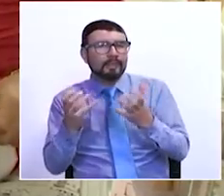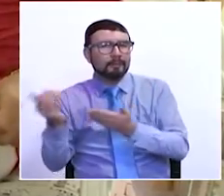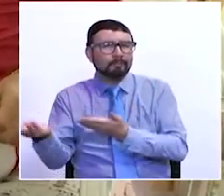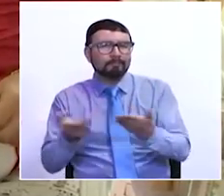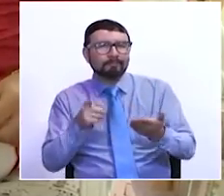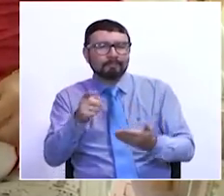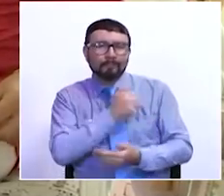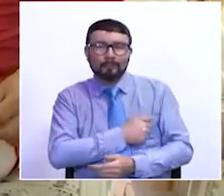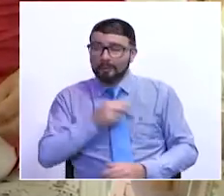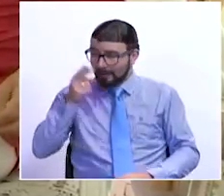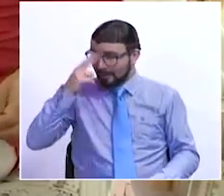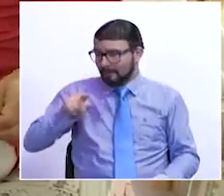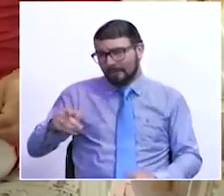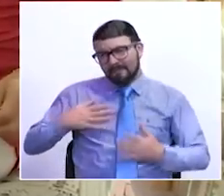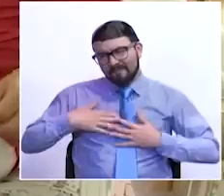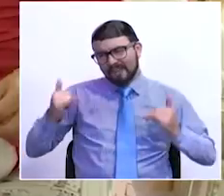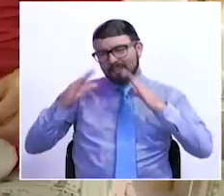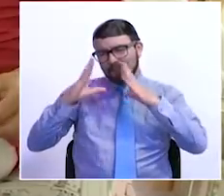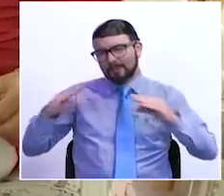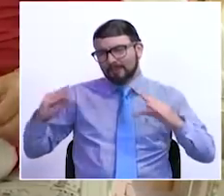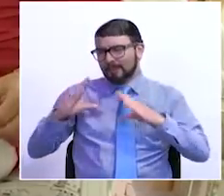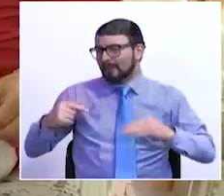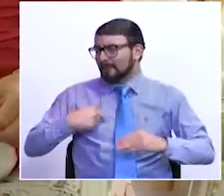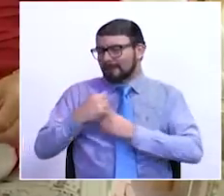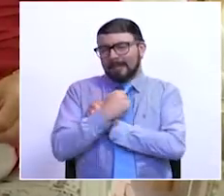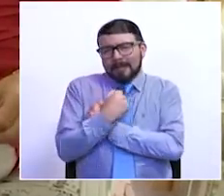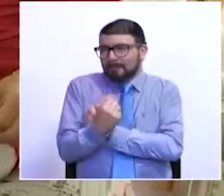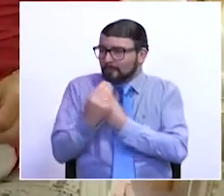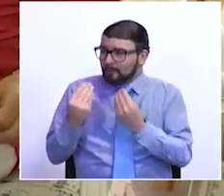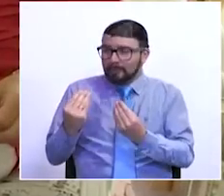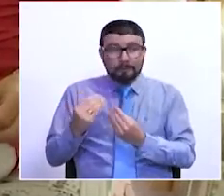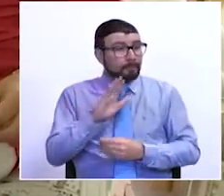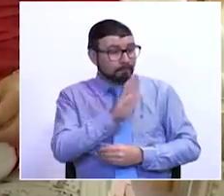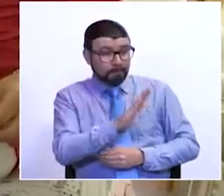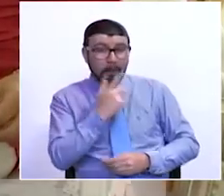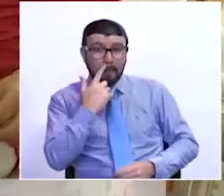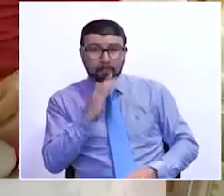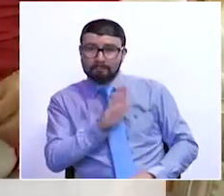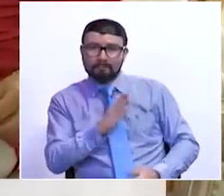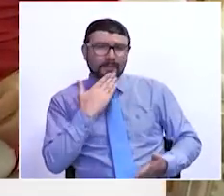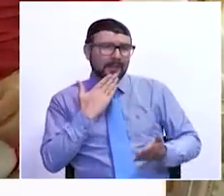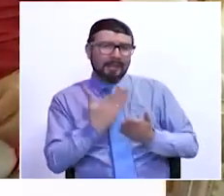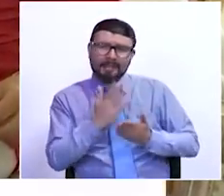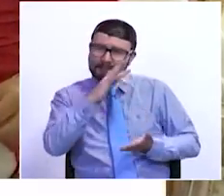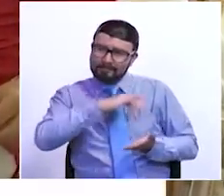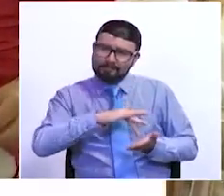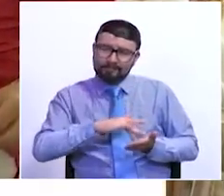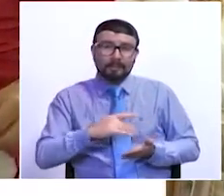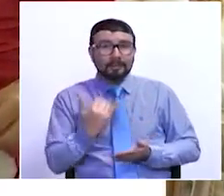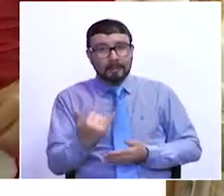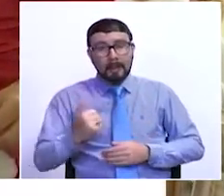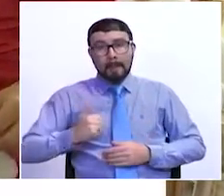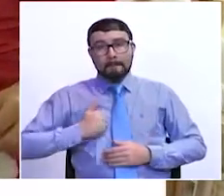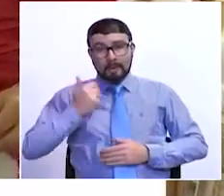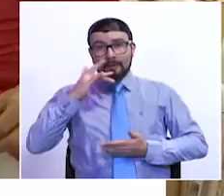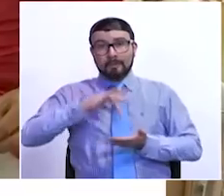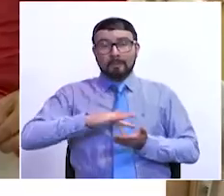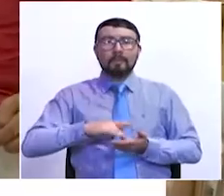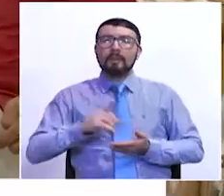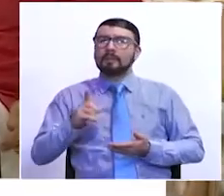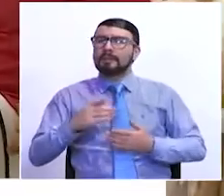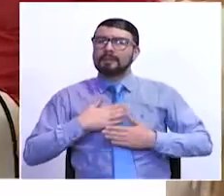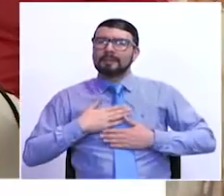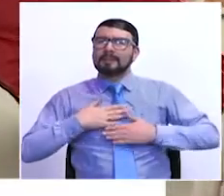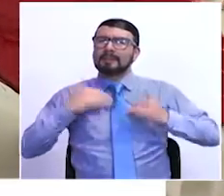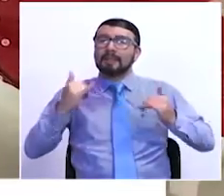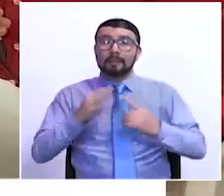hijo, y desearte un feliz Navidad y decirte que te amo mucho. A ti, padre, muchas gracias por estar acá y por darme esta oportunidad. Un saludo muy especial para todas